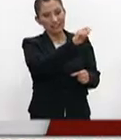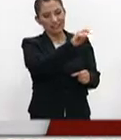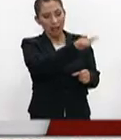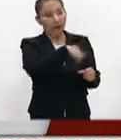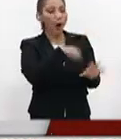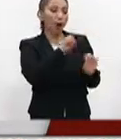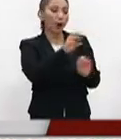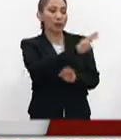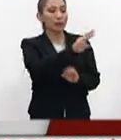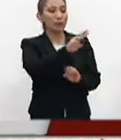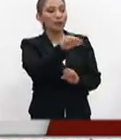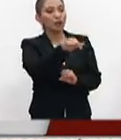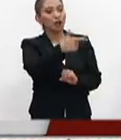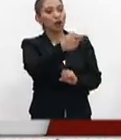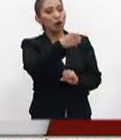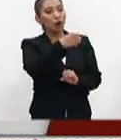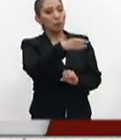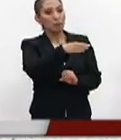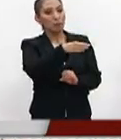a